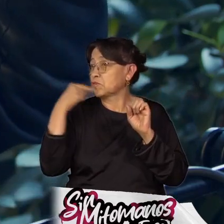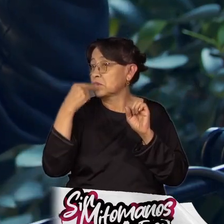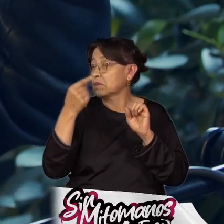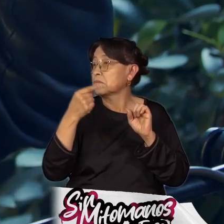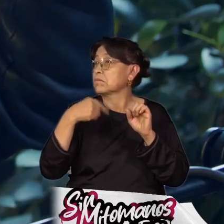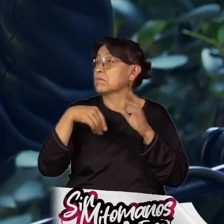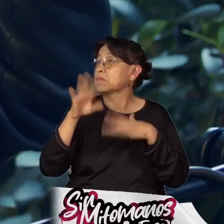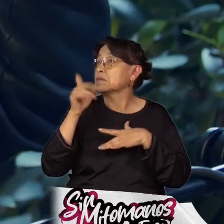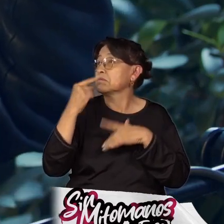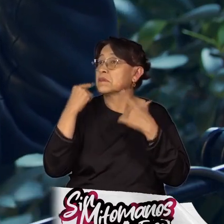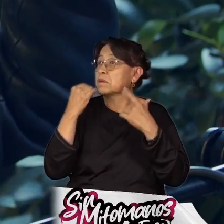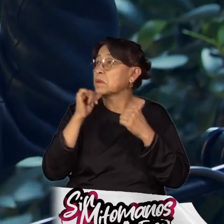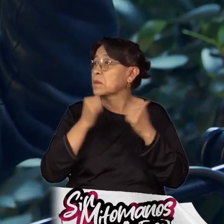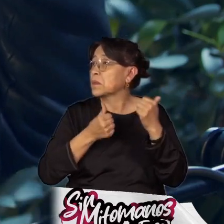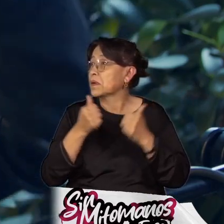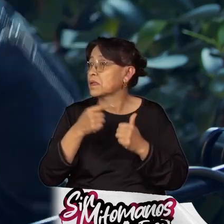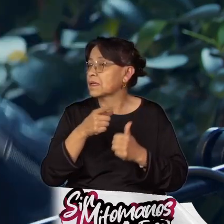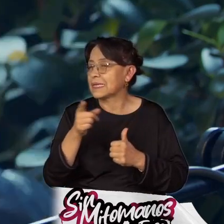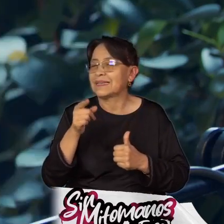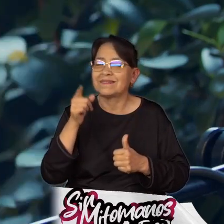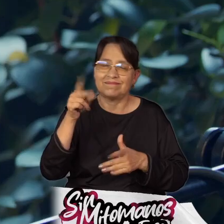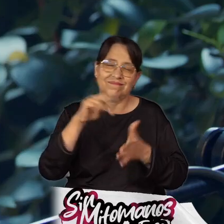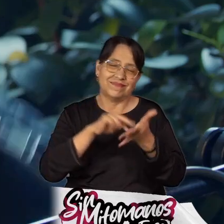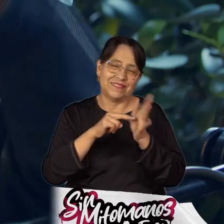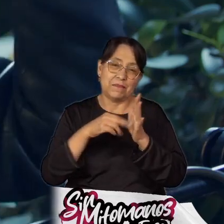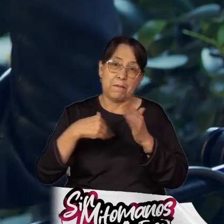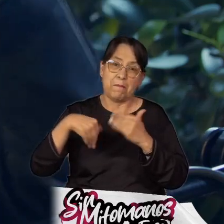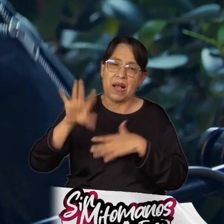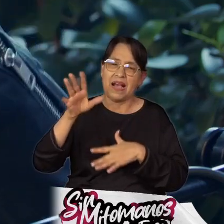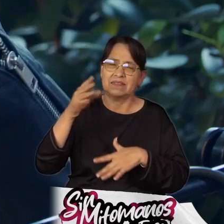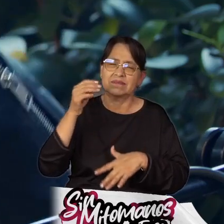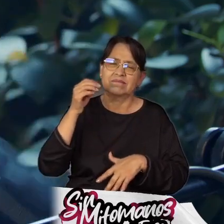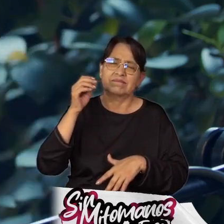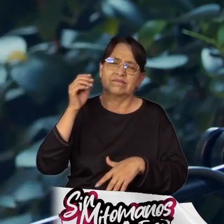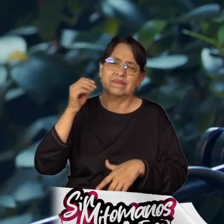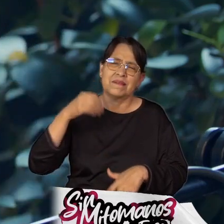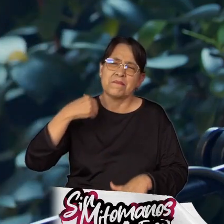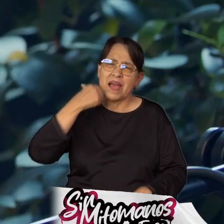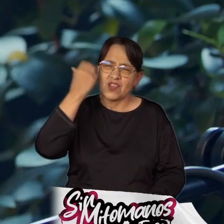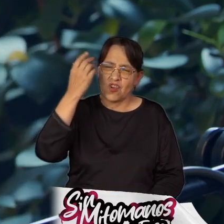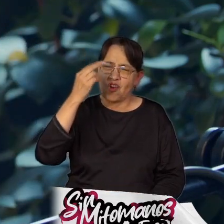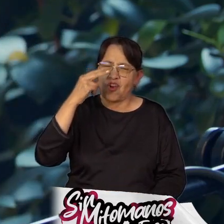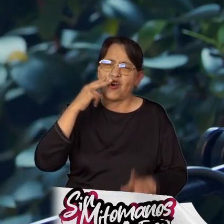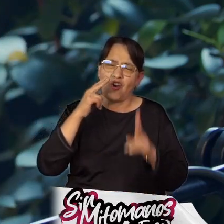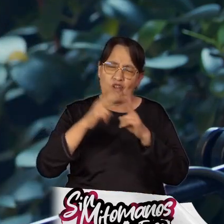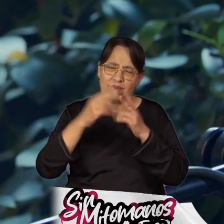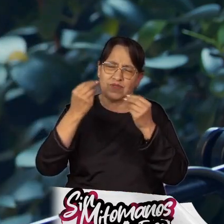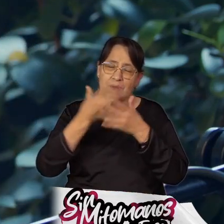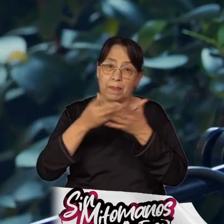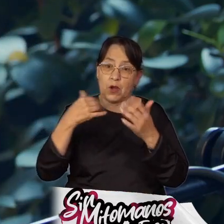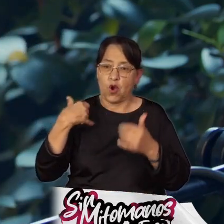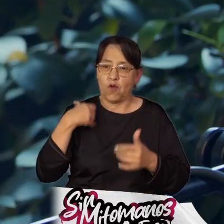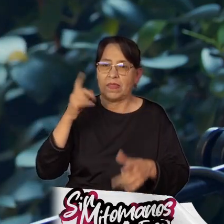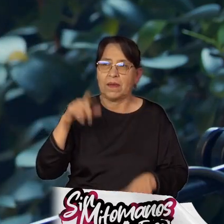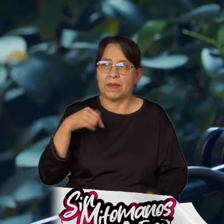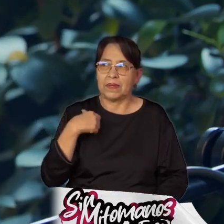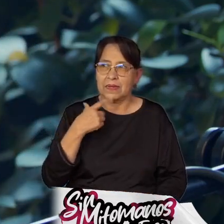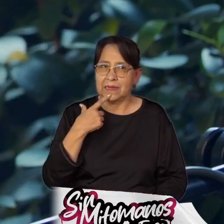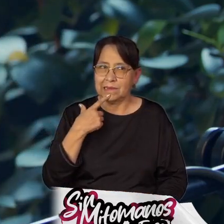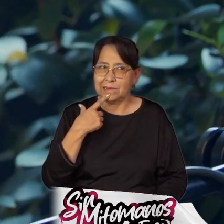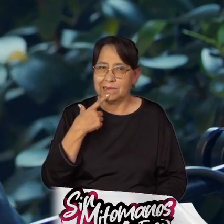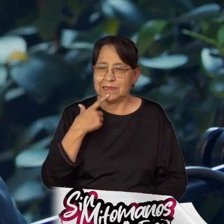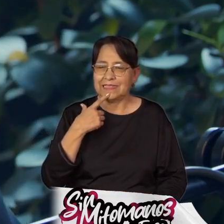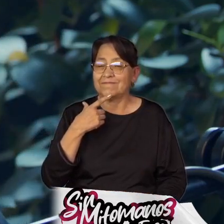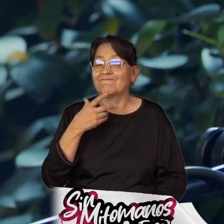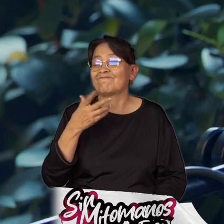más la acusaba porque era más conocedor hasta el que menos, del mayor al joven. Es tan hermoso Jesús. Pero Jesús se voltea,